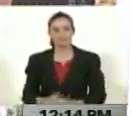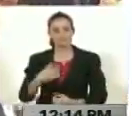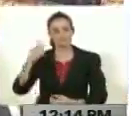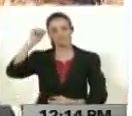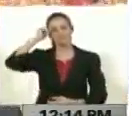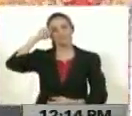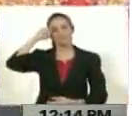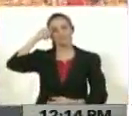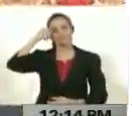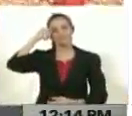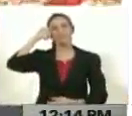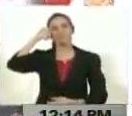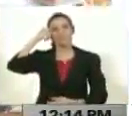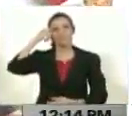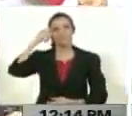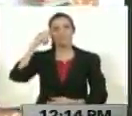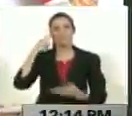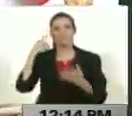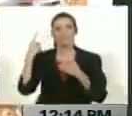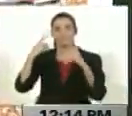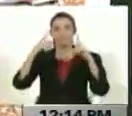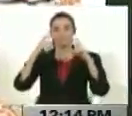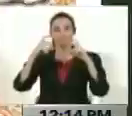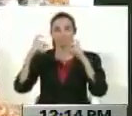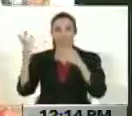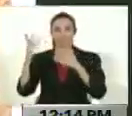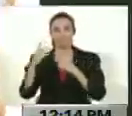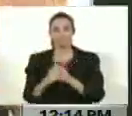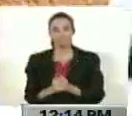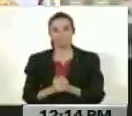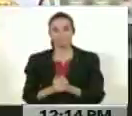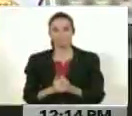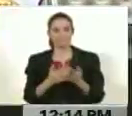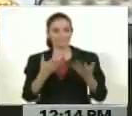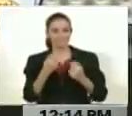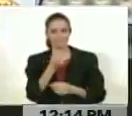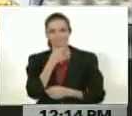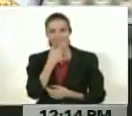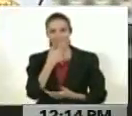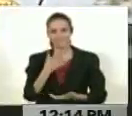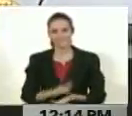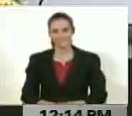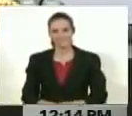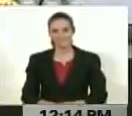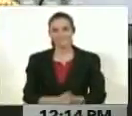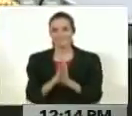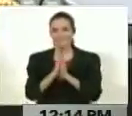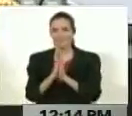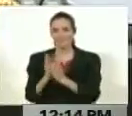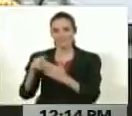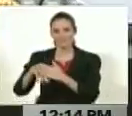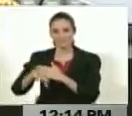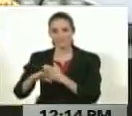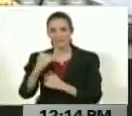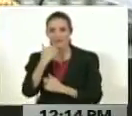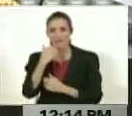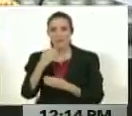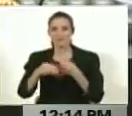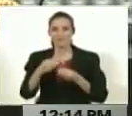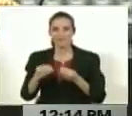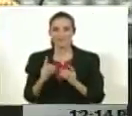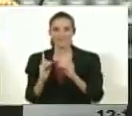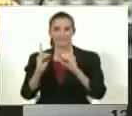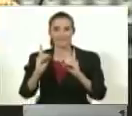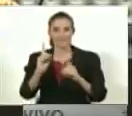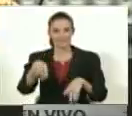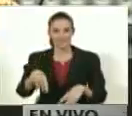recuerdos. Fíjense ustedes, qué regalo tan bonito. Por favor, tenmelo aquí para ahora hacerle una